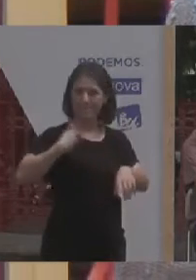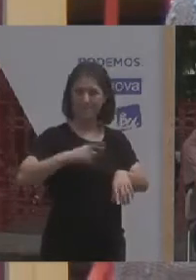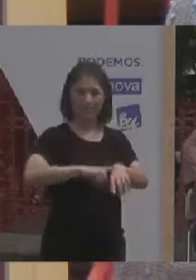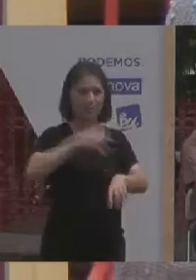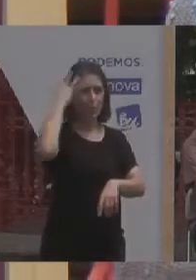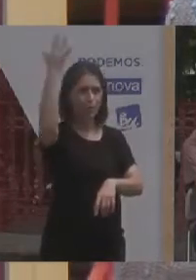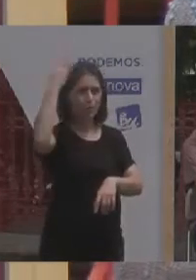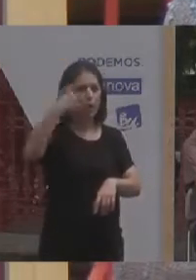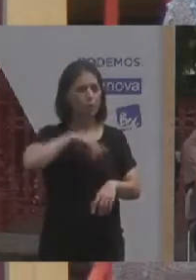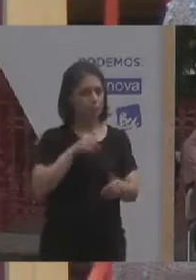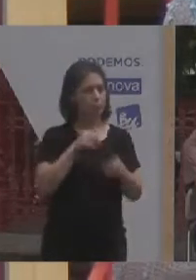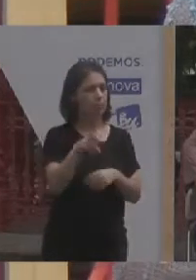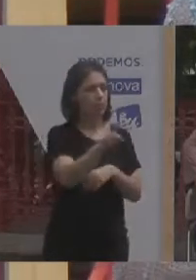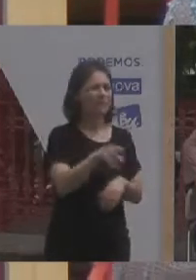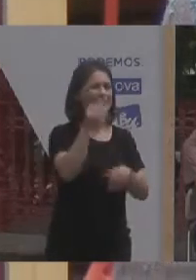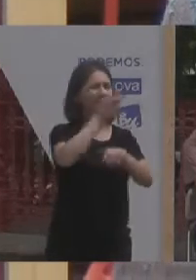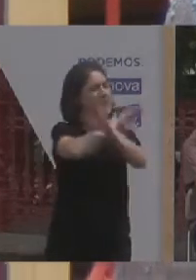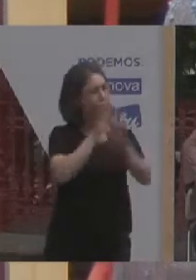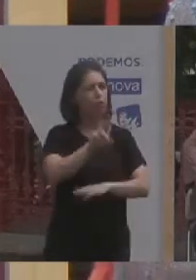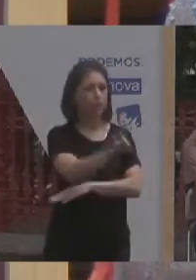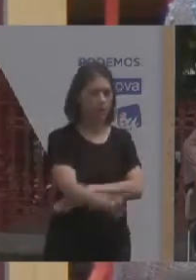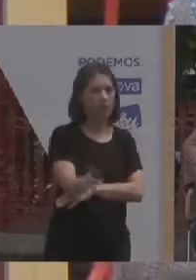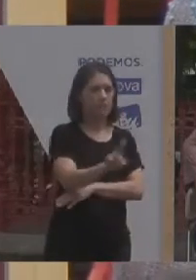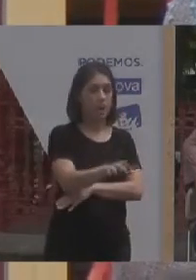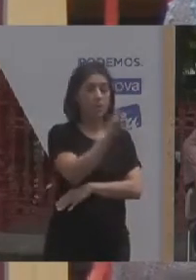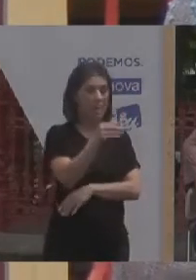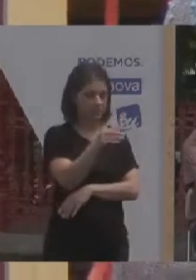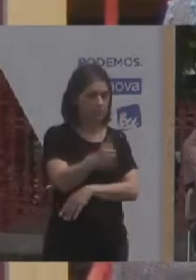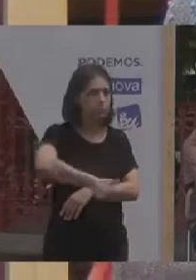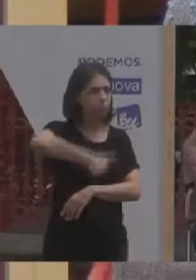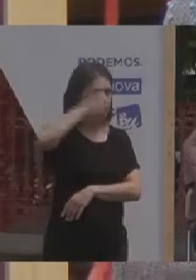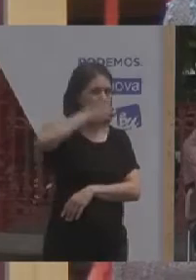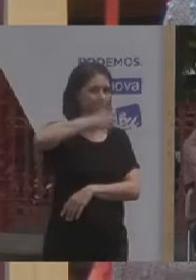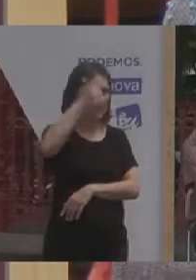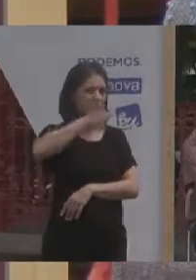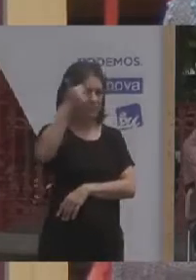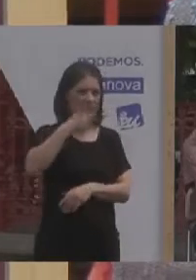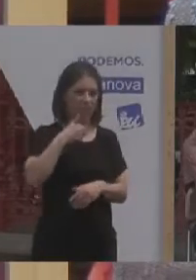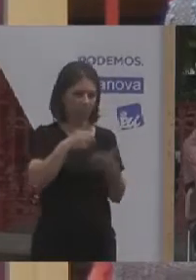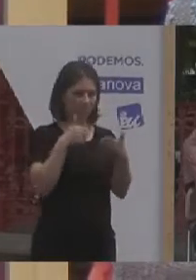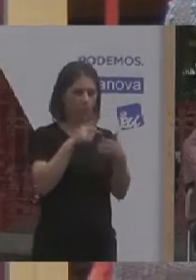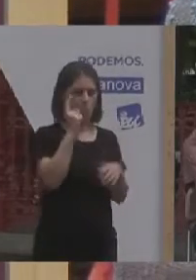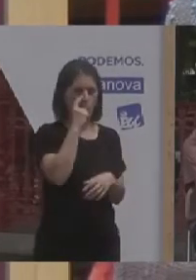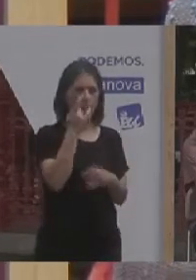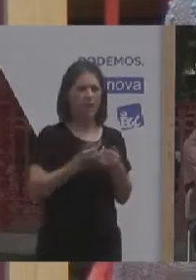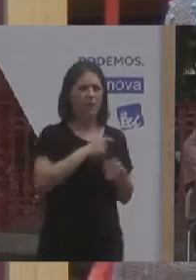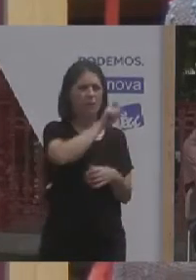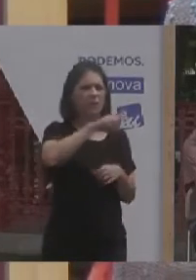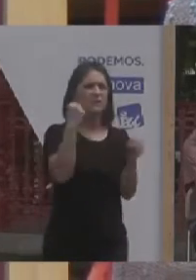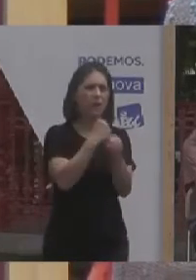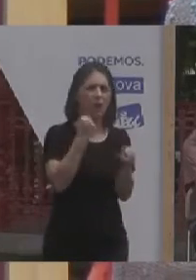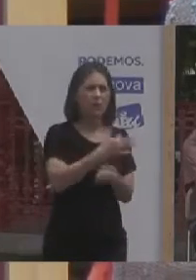estamos seguros que vamos a repetir os resultados e os vamos a ampliar agora en xuño, e que esta Galicia de xente traballadora, de